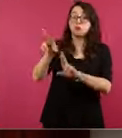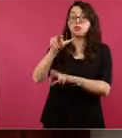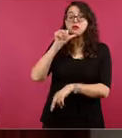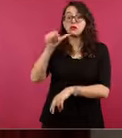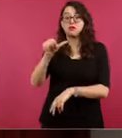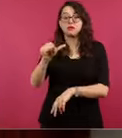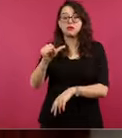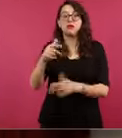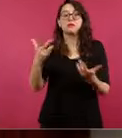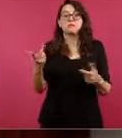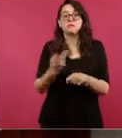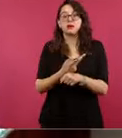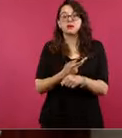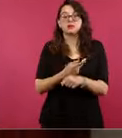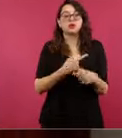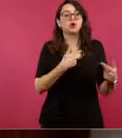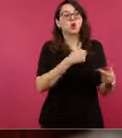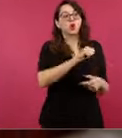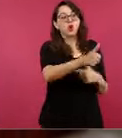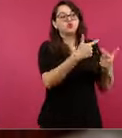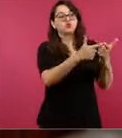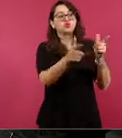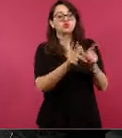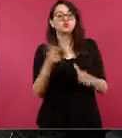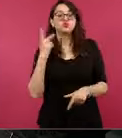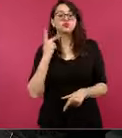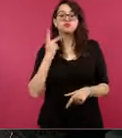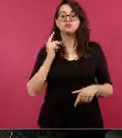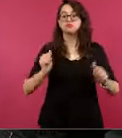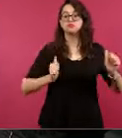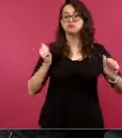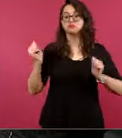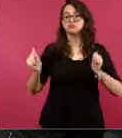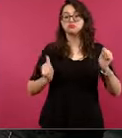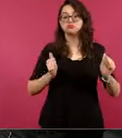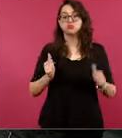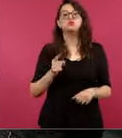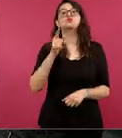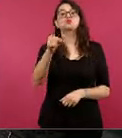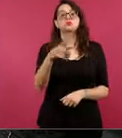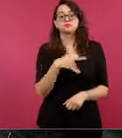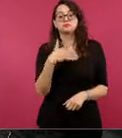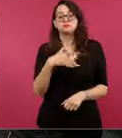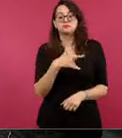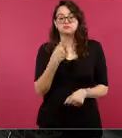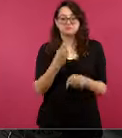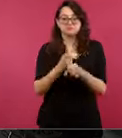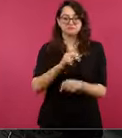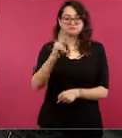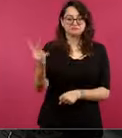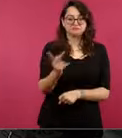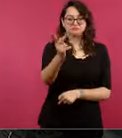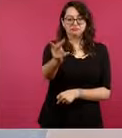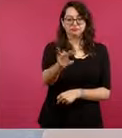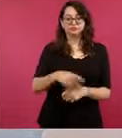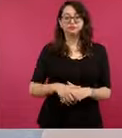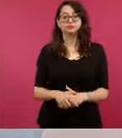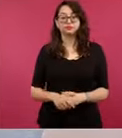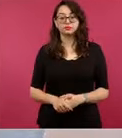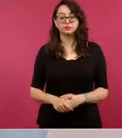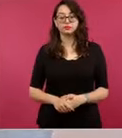para pues jalar agua a su molino. Esa sería mi primera pregunta. Bueno, yo pienso que tiene que